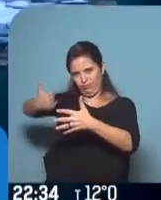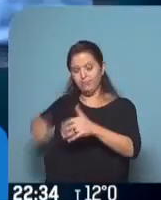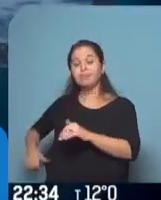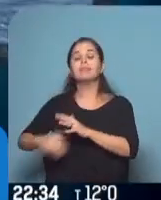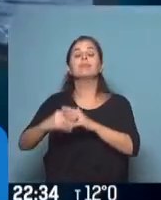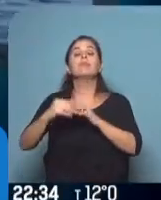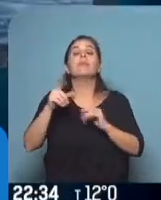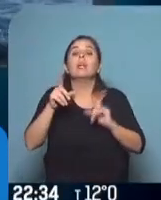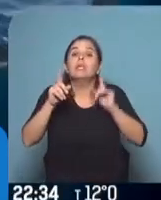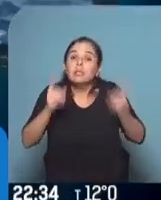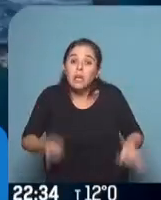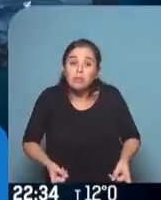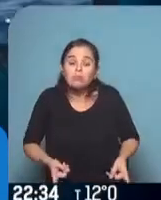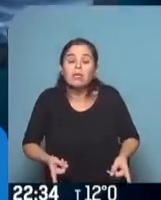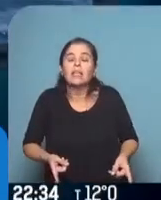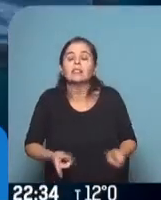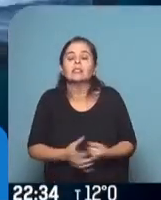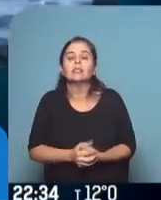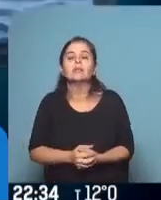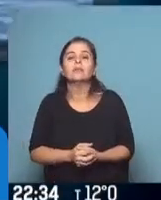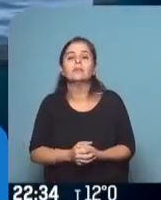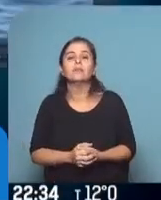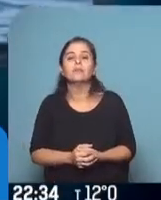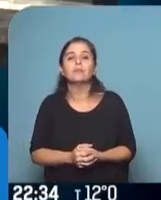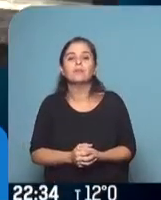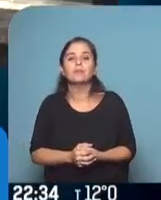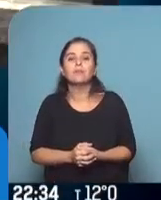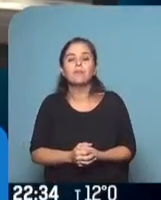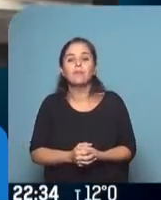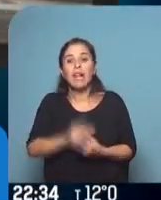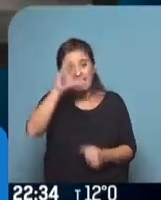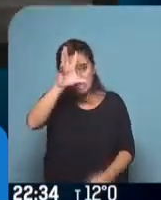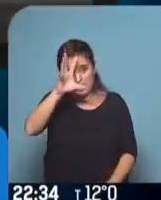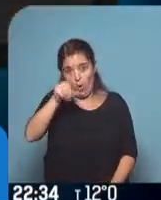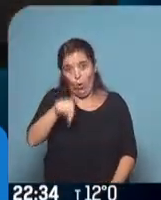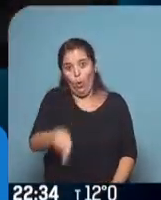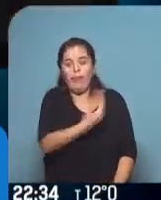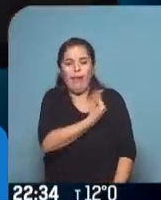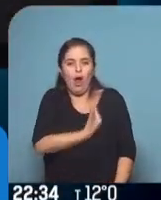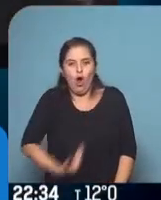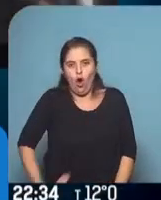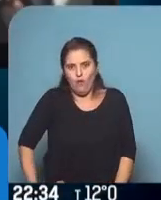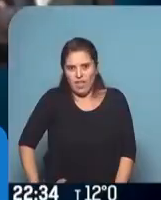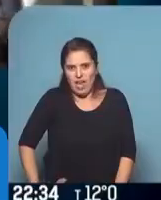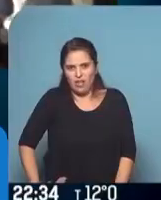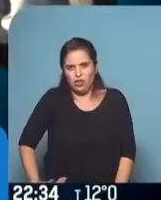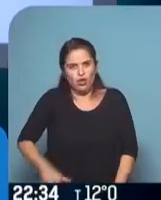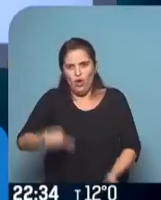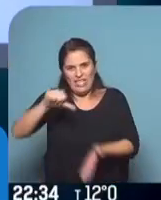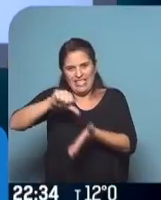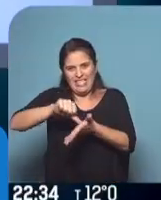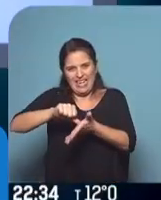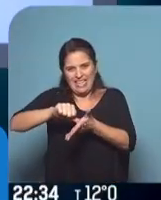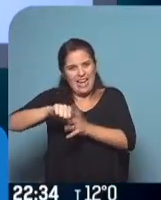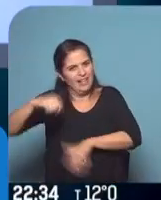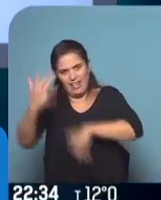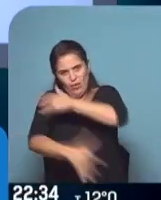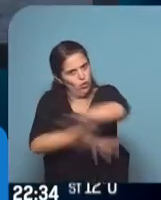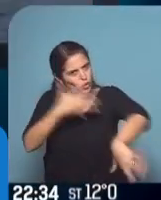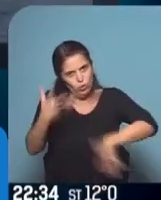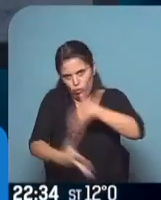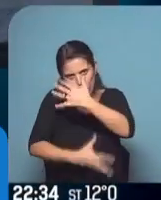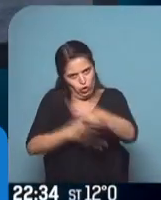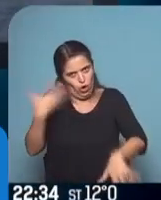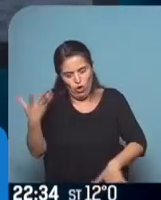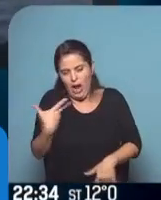claro. Pero por otra parte también recuerden que un gobierno revolucionario como el iraní hace del mantenimiento de su poder